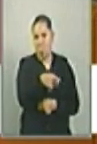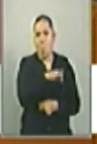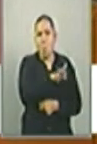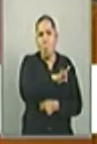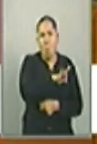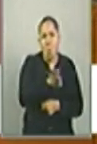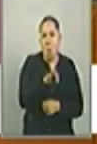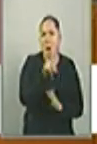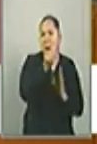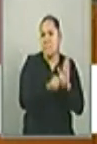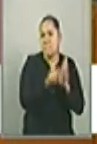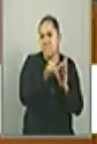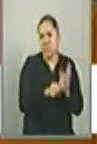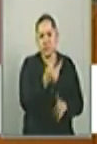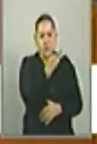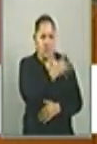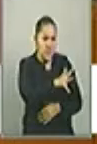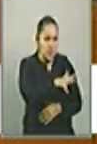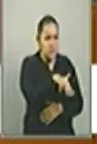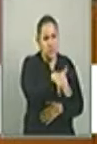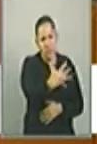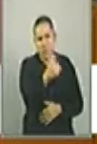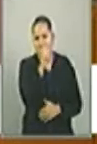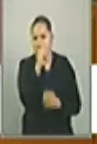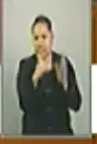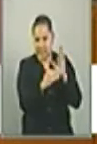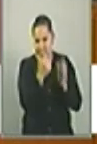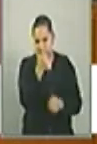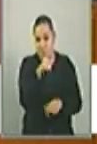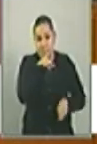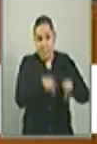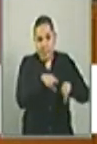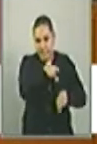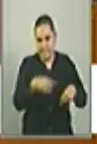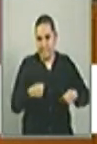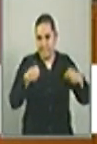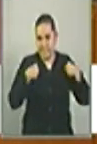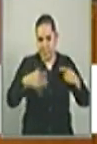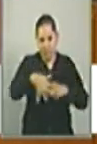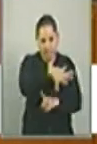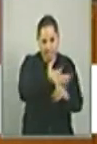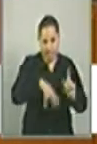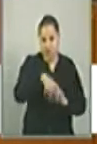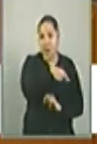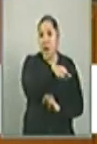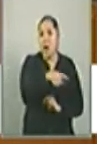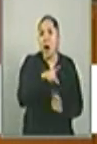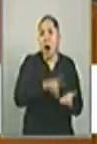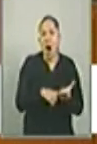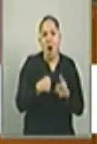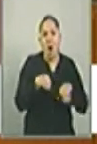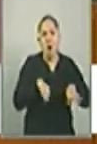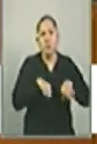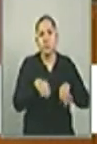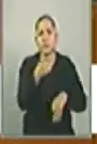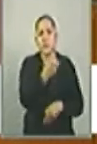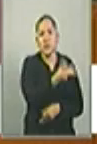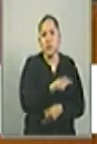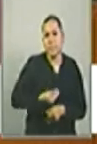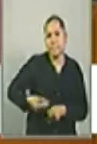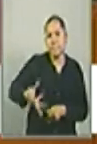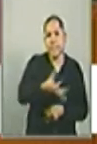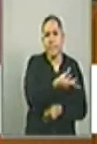mensuales, dependiendo la importancia de la zona en donde esté operando. Es un trabajo sin ningún riesgo, pero sí le genera